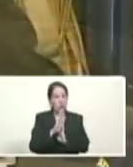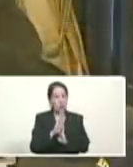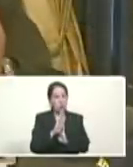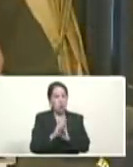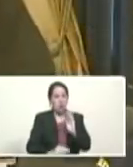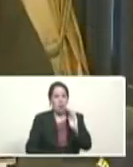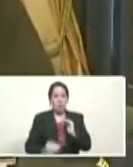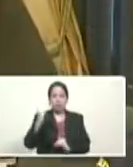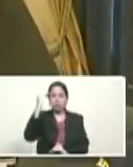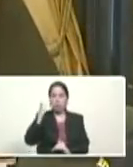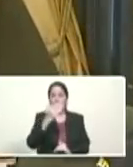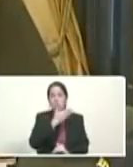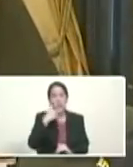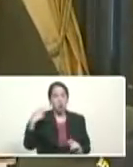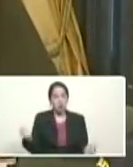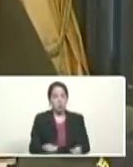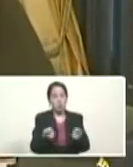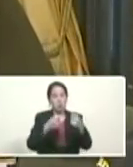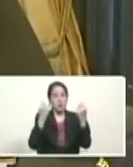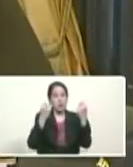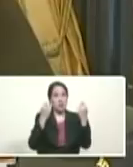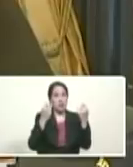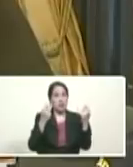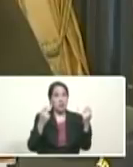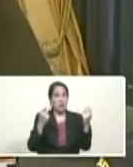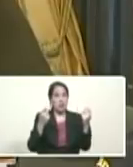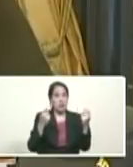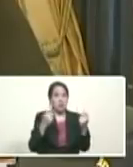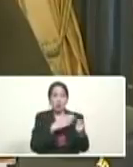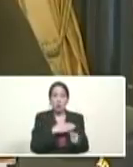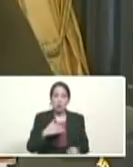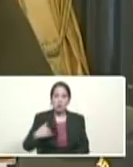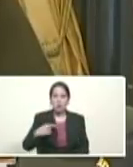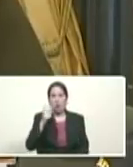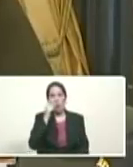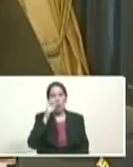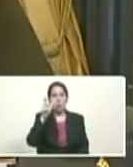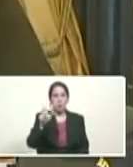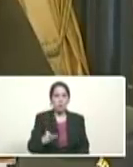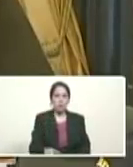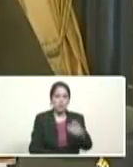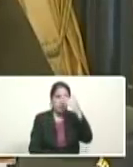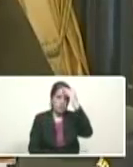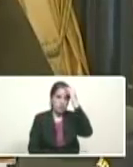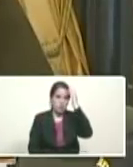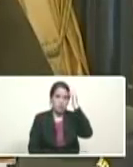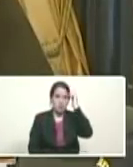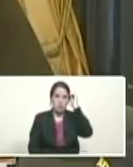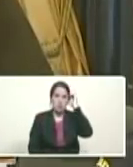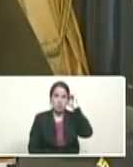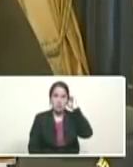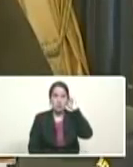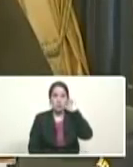prosperidad yo quisiera que el comandante estratégico compañero almirante un